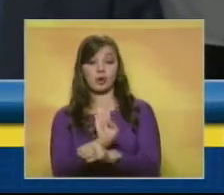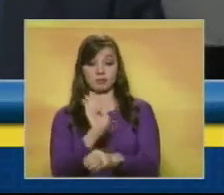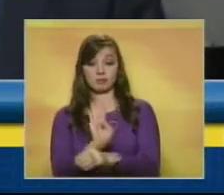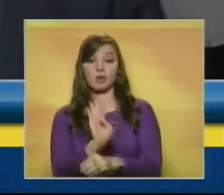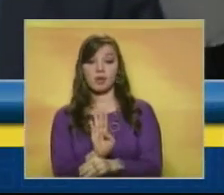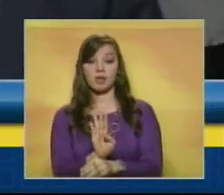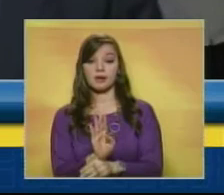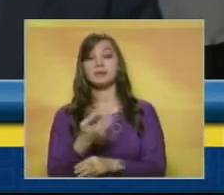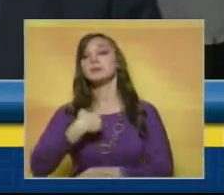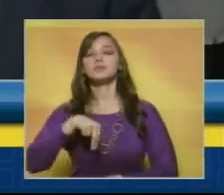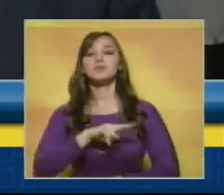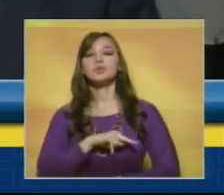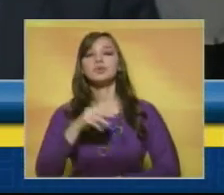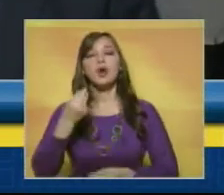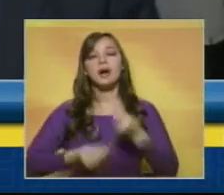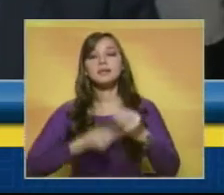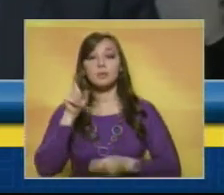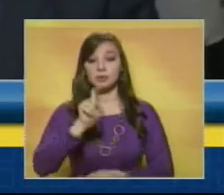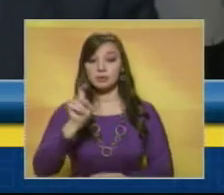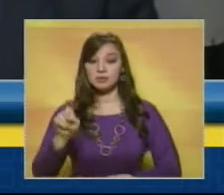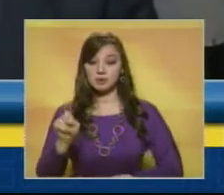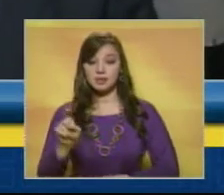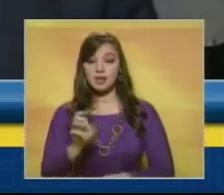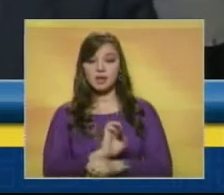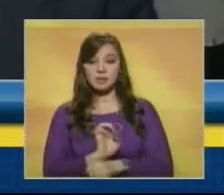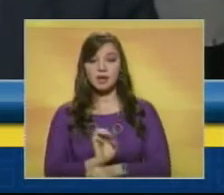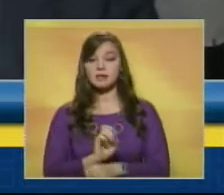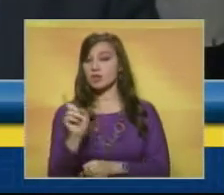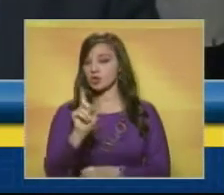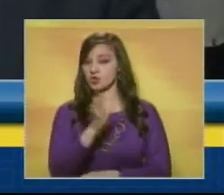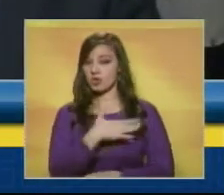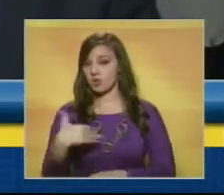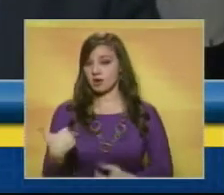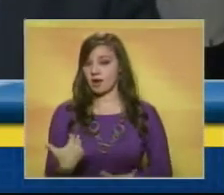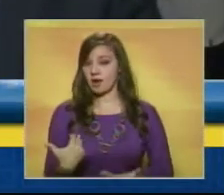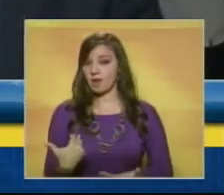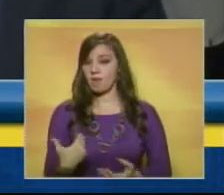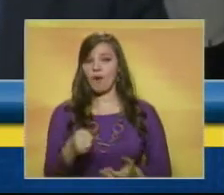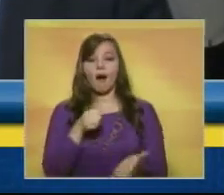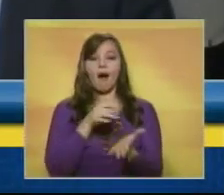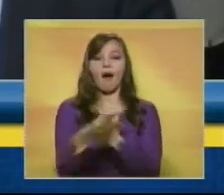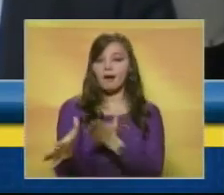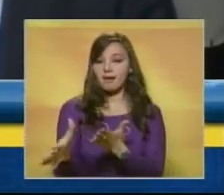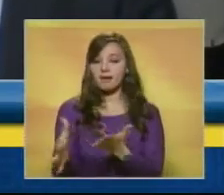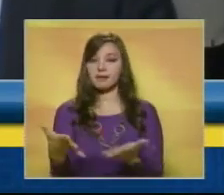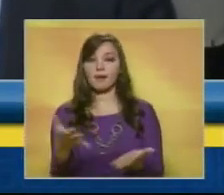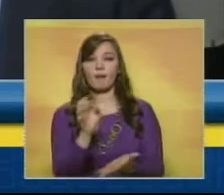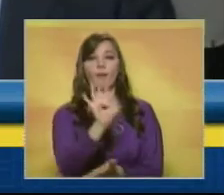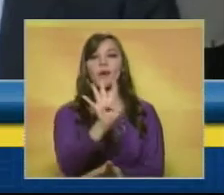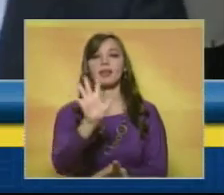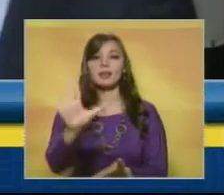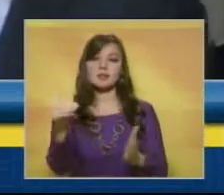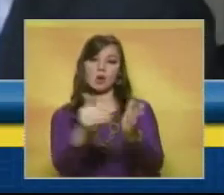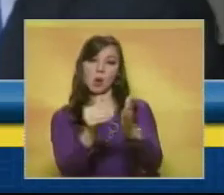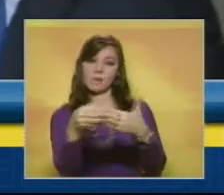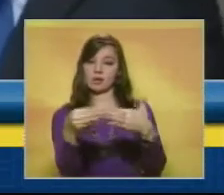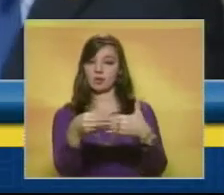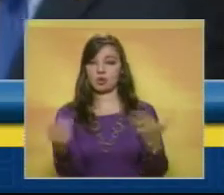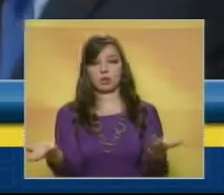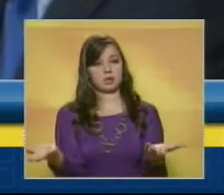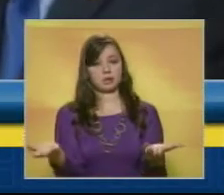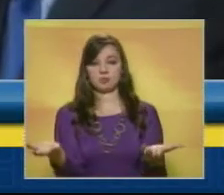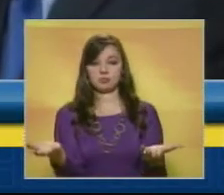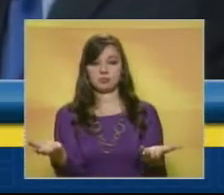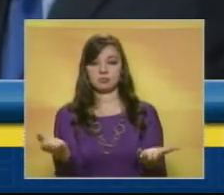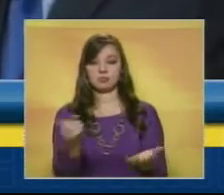esto lo estamos haciendo por necesidad y por emergencia, no porque querramos sencillamente gastarnos los $25,000. Además de eso, hay otros